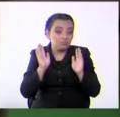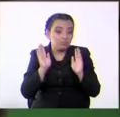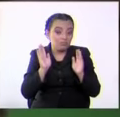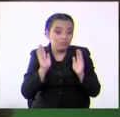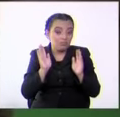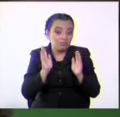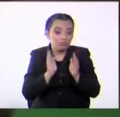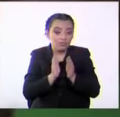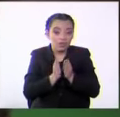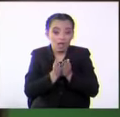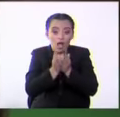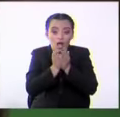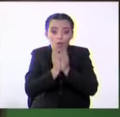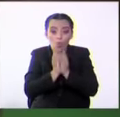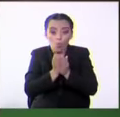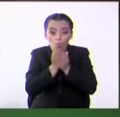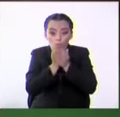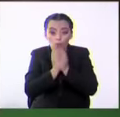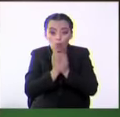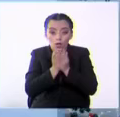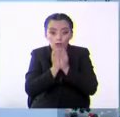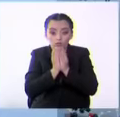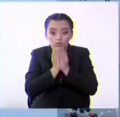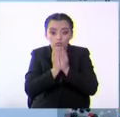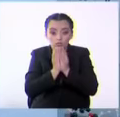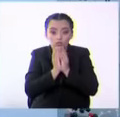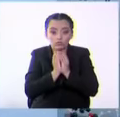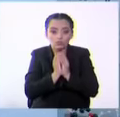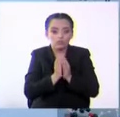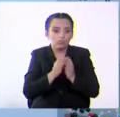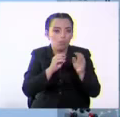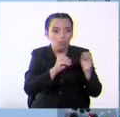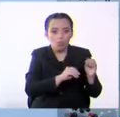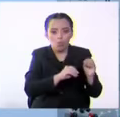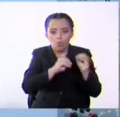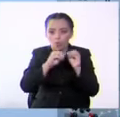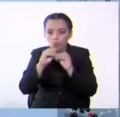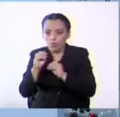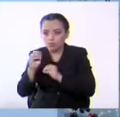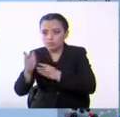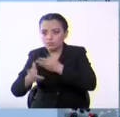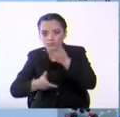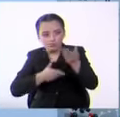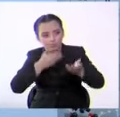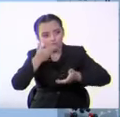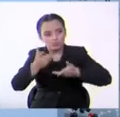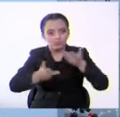aguas del lastre de los barcos, yéndose de polizones a través del comercio